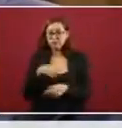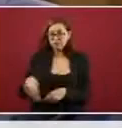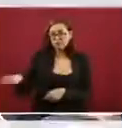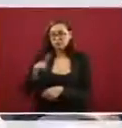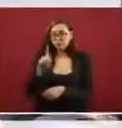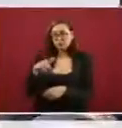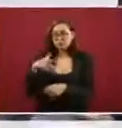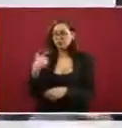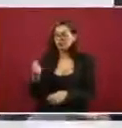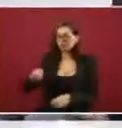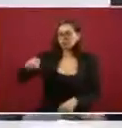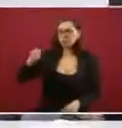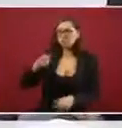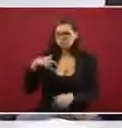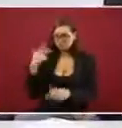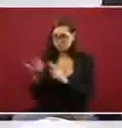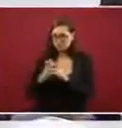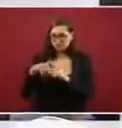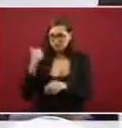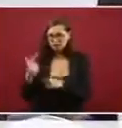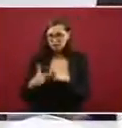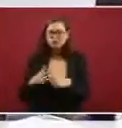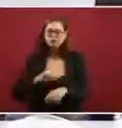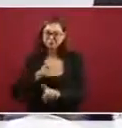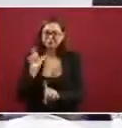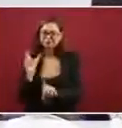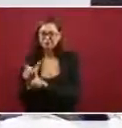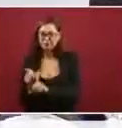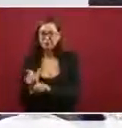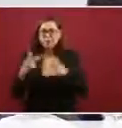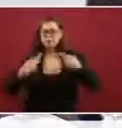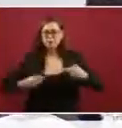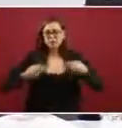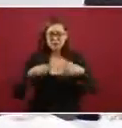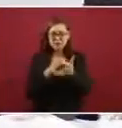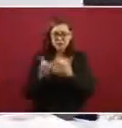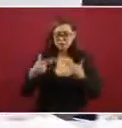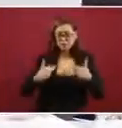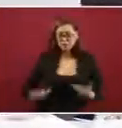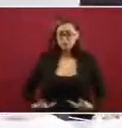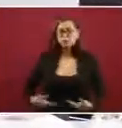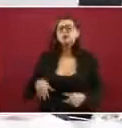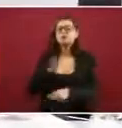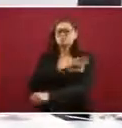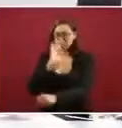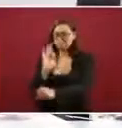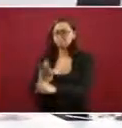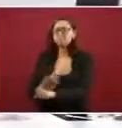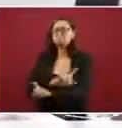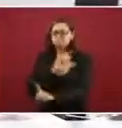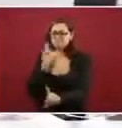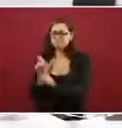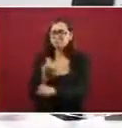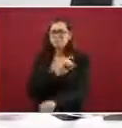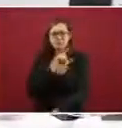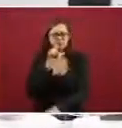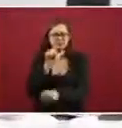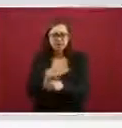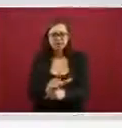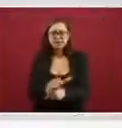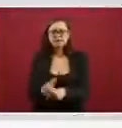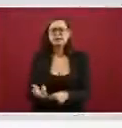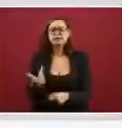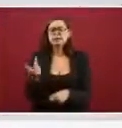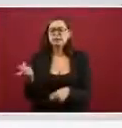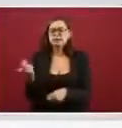ejercicio del poder público y la forma de gobernar. En el discurso, la diferencia entre las partes de un informe como tal y lo propio por el